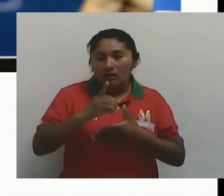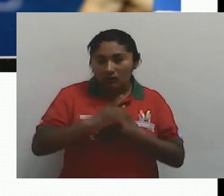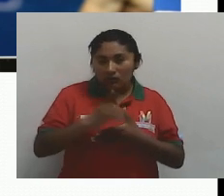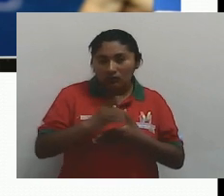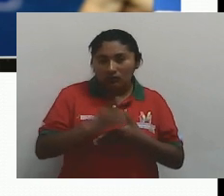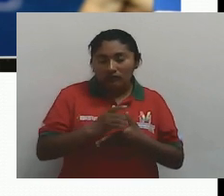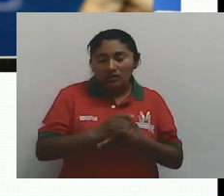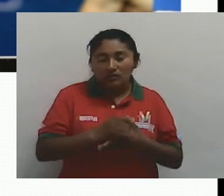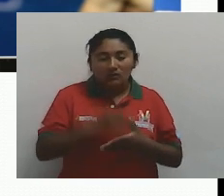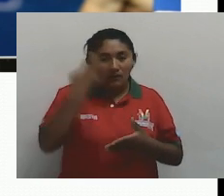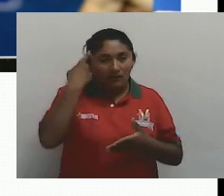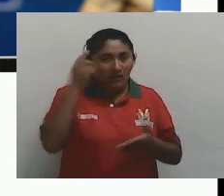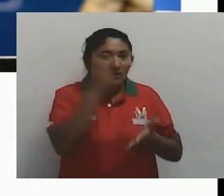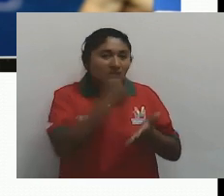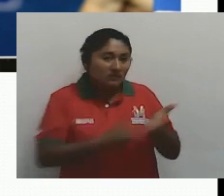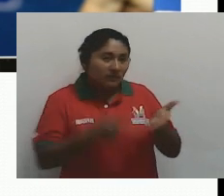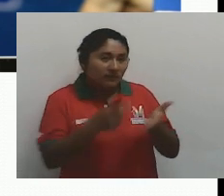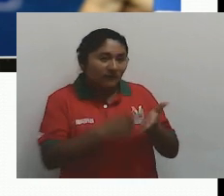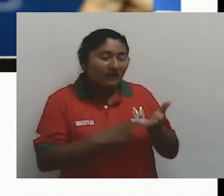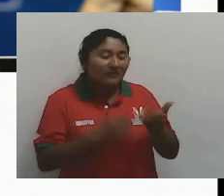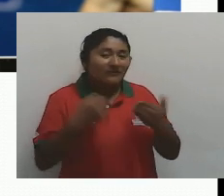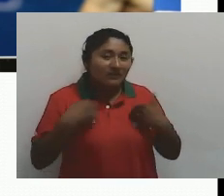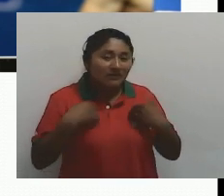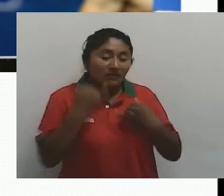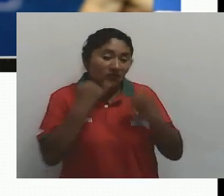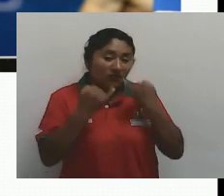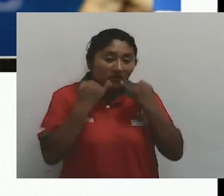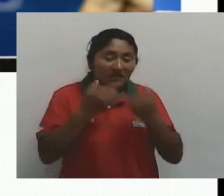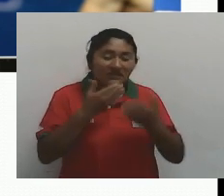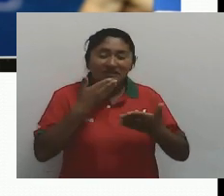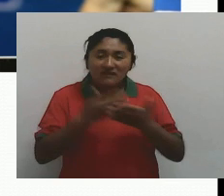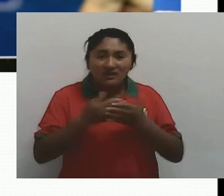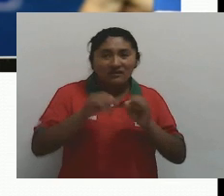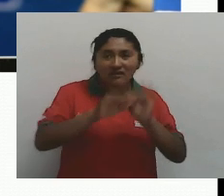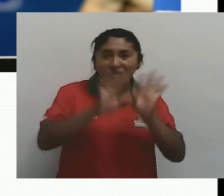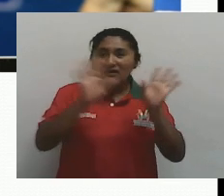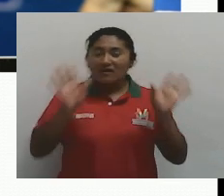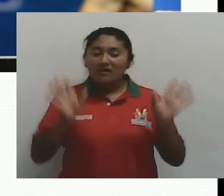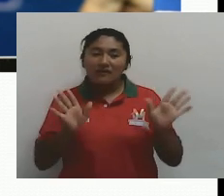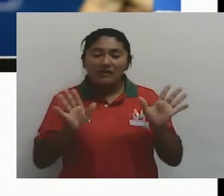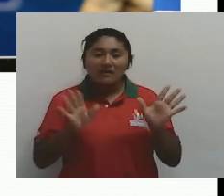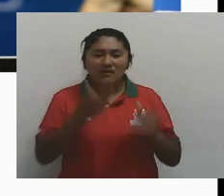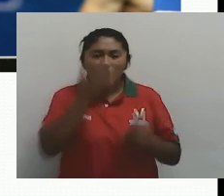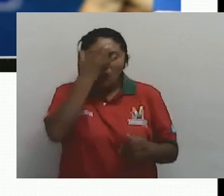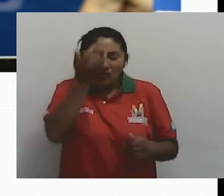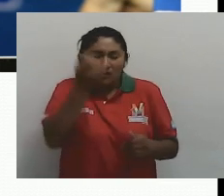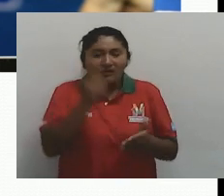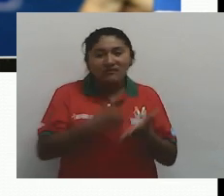y esto debe ser especificado y verificado tanto por el juez de partida como el árbitro.